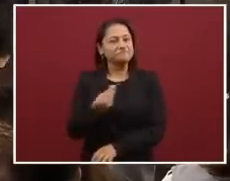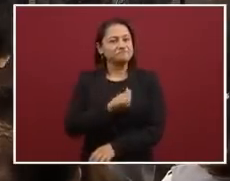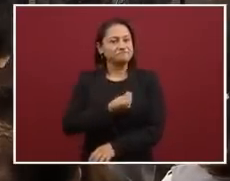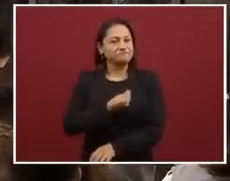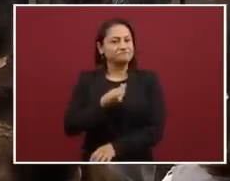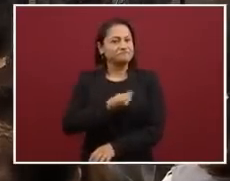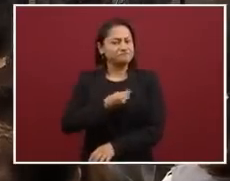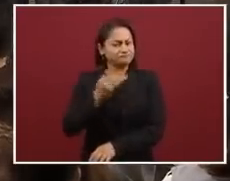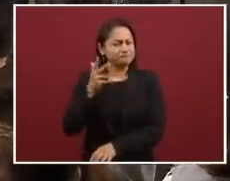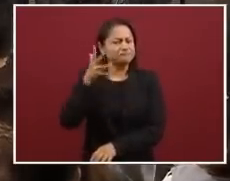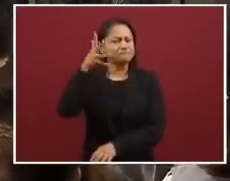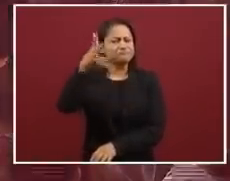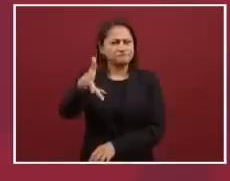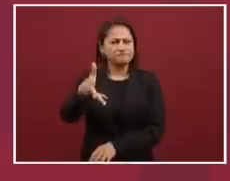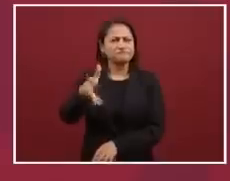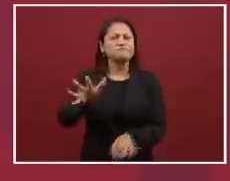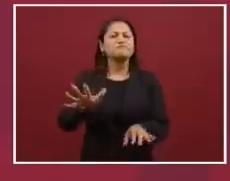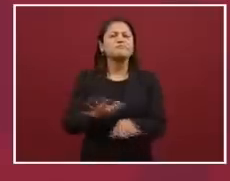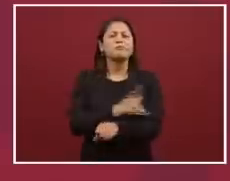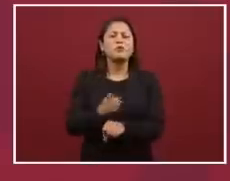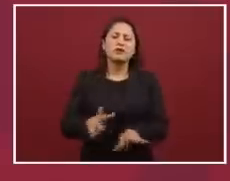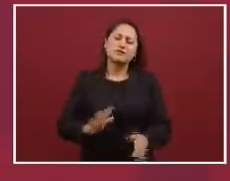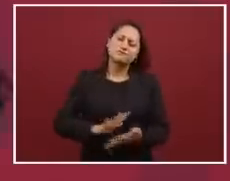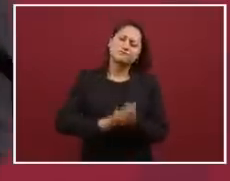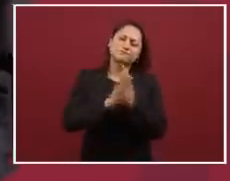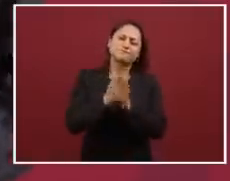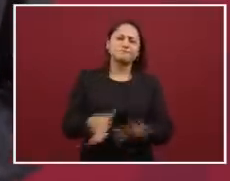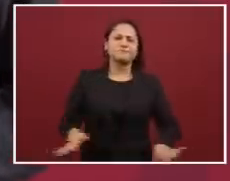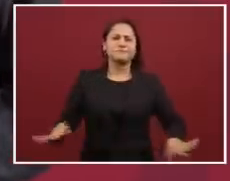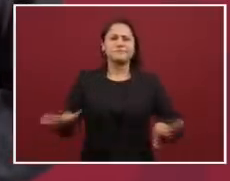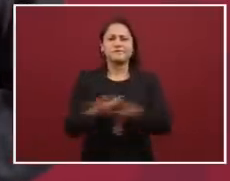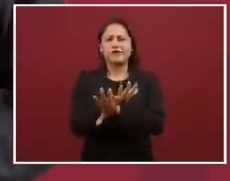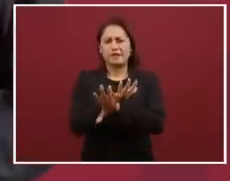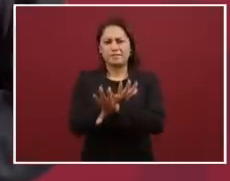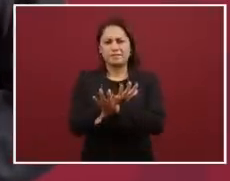es una transformación y no le vamos a fallar al pueblo.